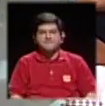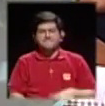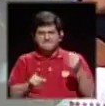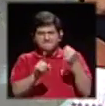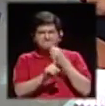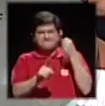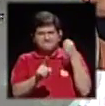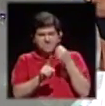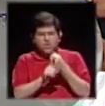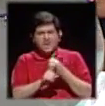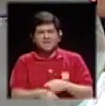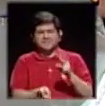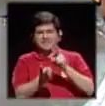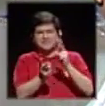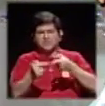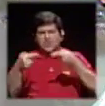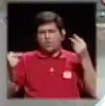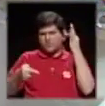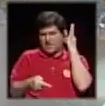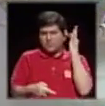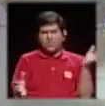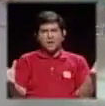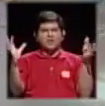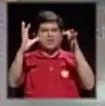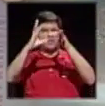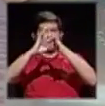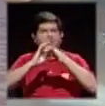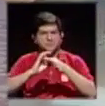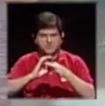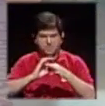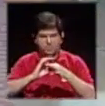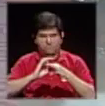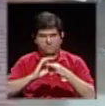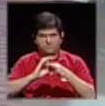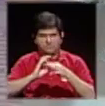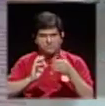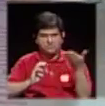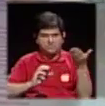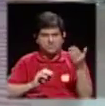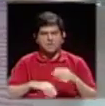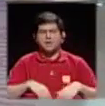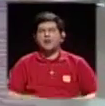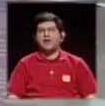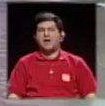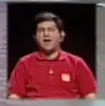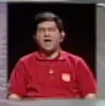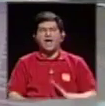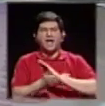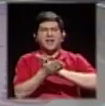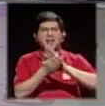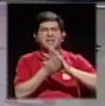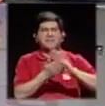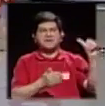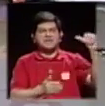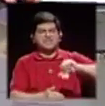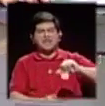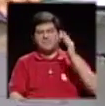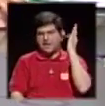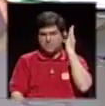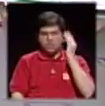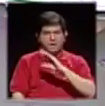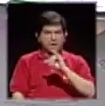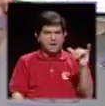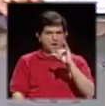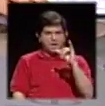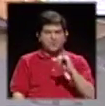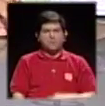violente sexualmente a las mujeres tiene que ver con la pérdida de dignidad para las mujeres, pero también tiene que